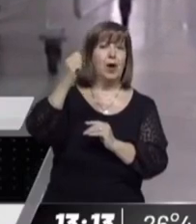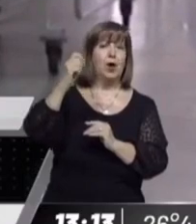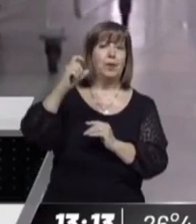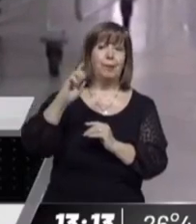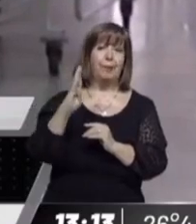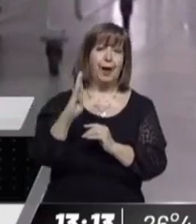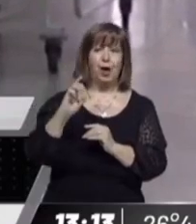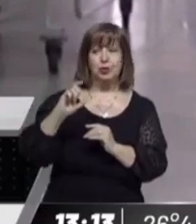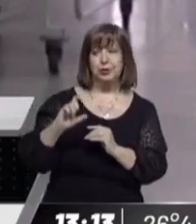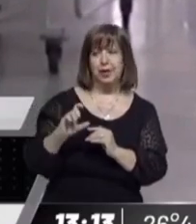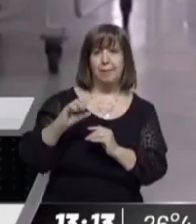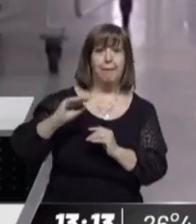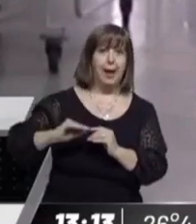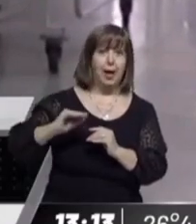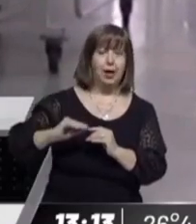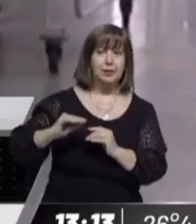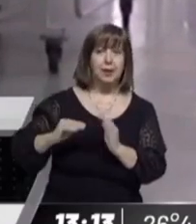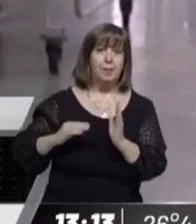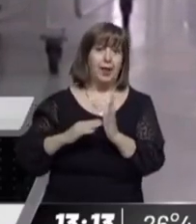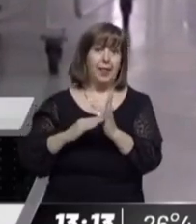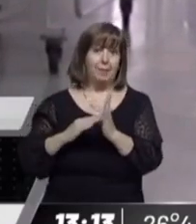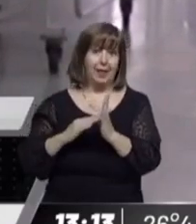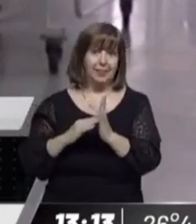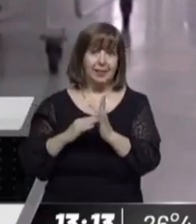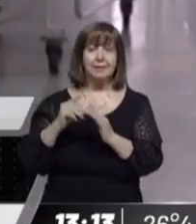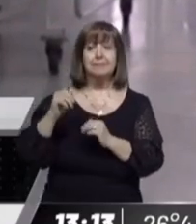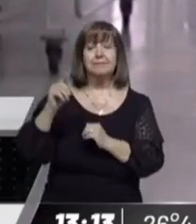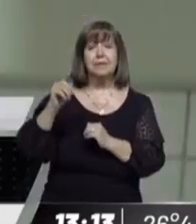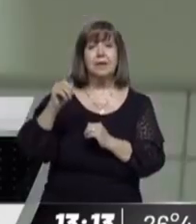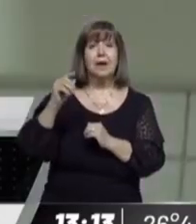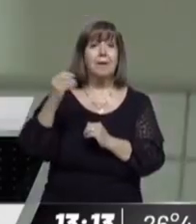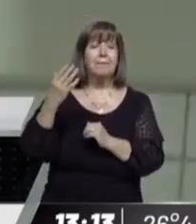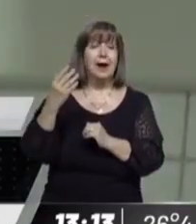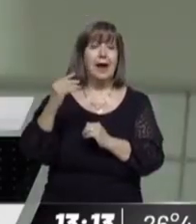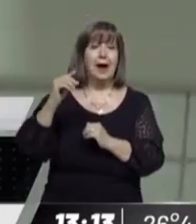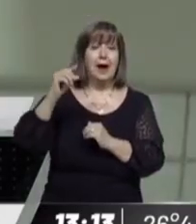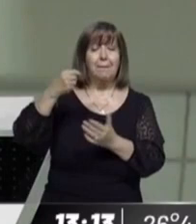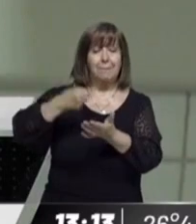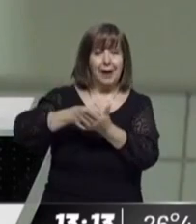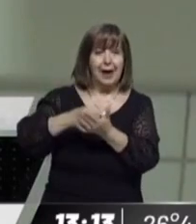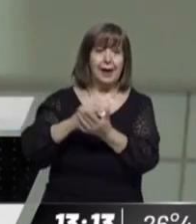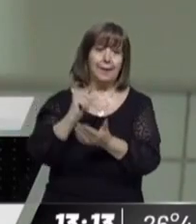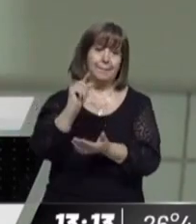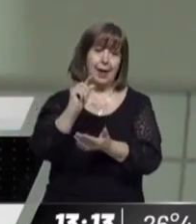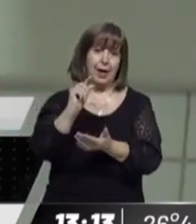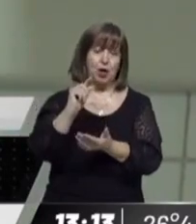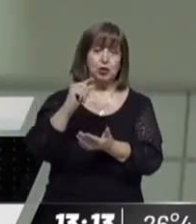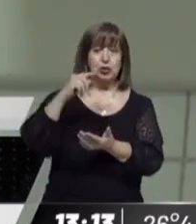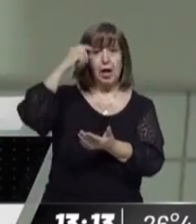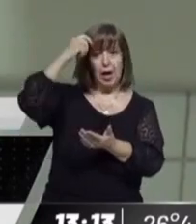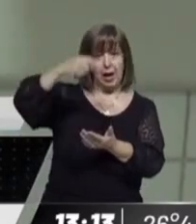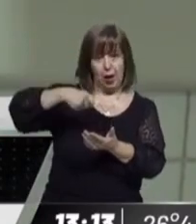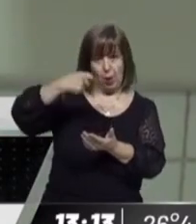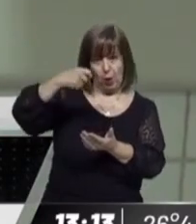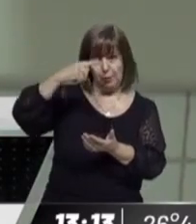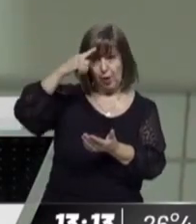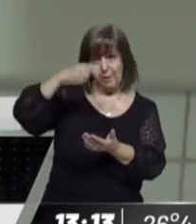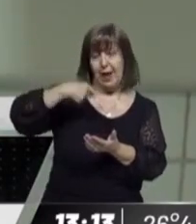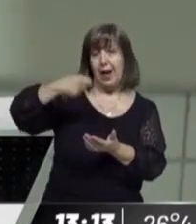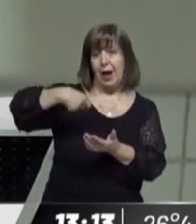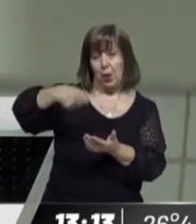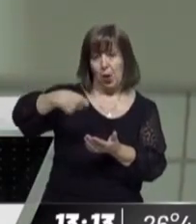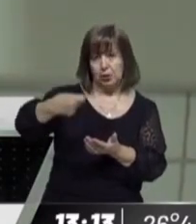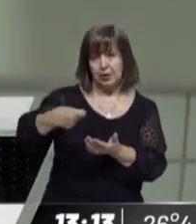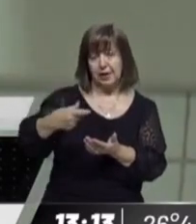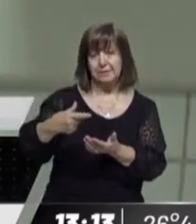eh De acuerdo a cada prepaga a los efectos de de de de pagar menos a pesar de que